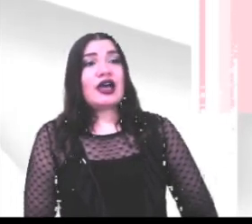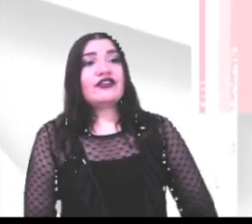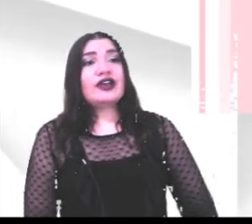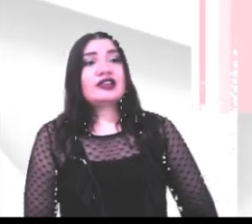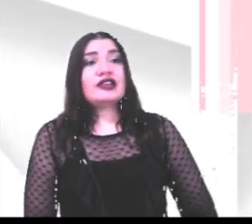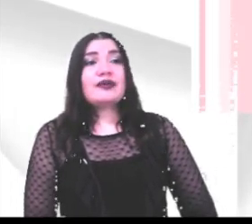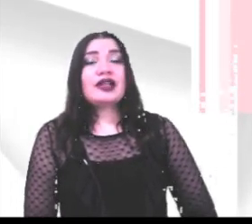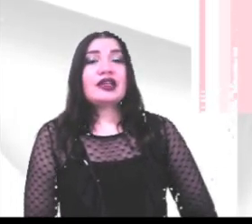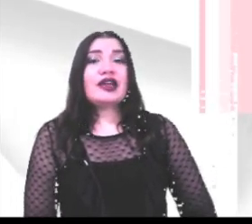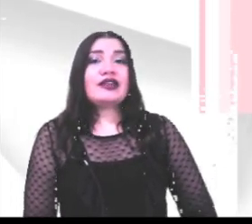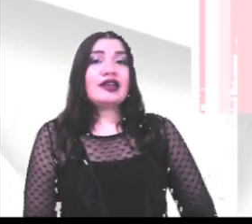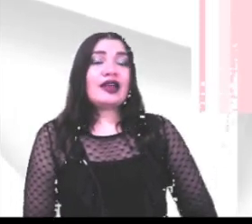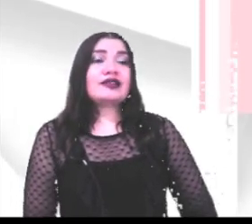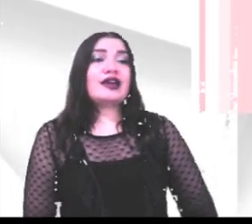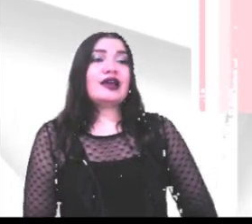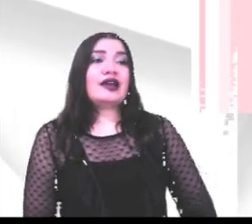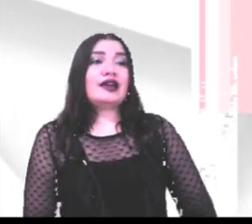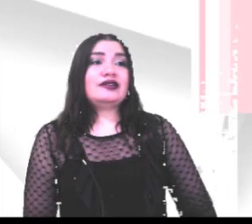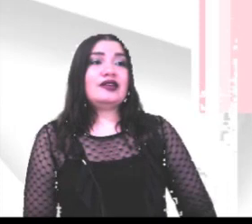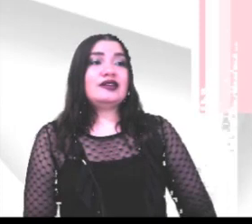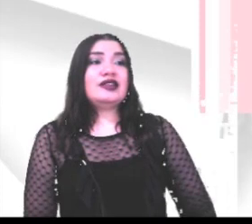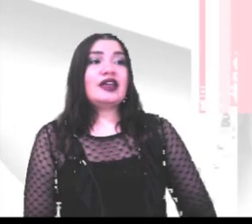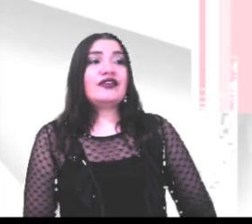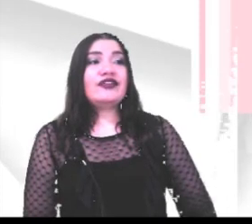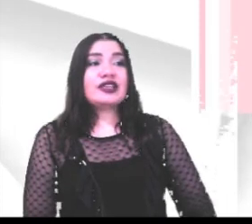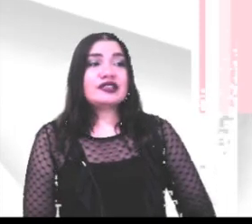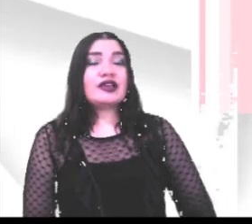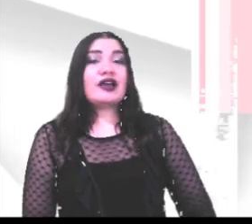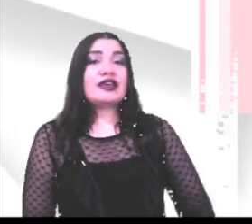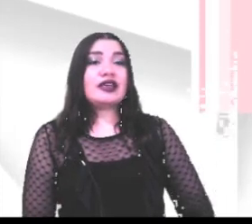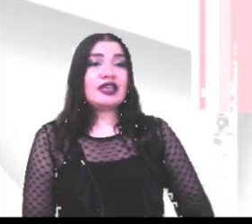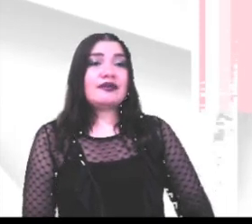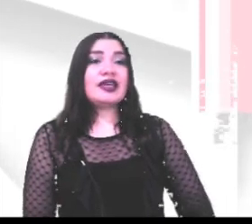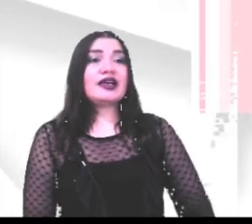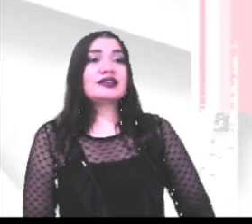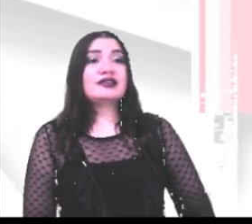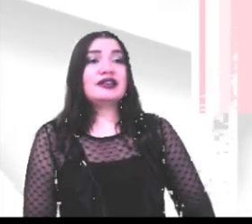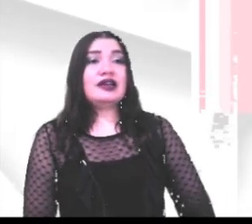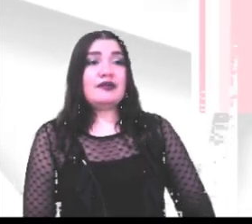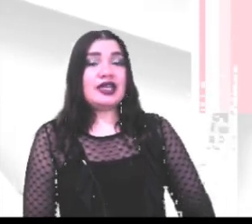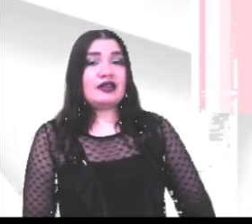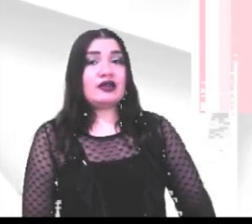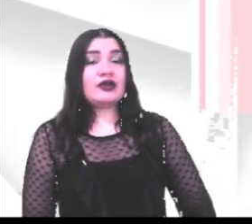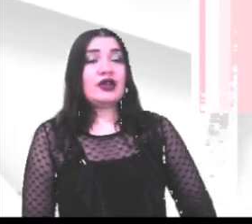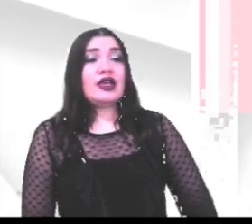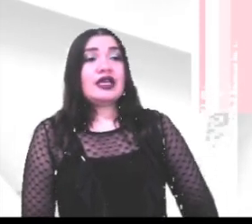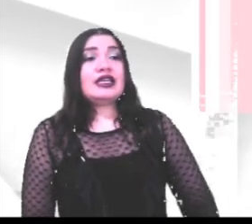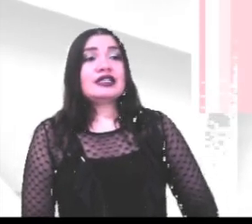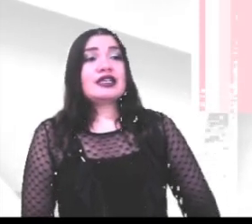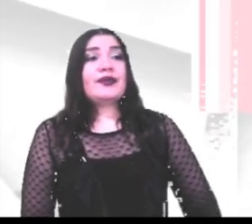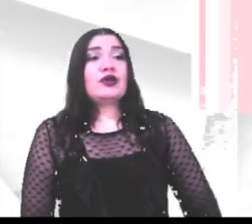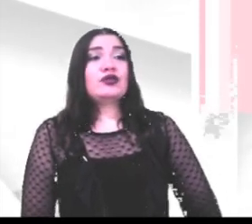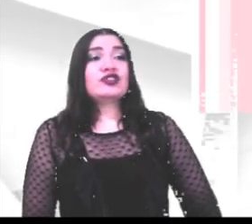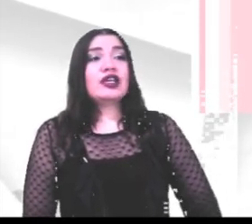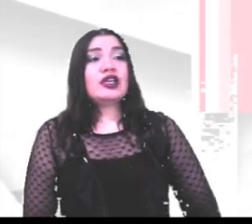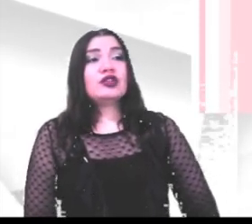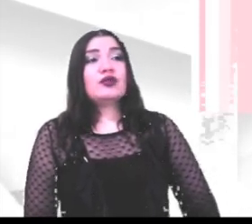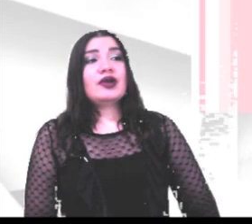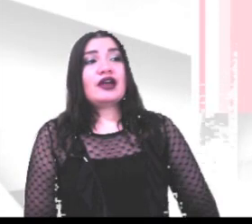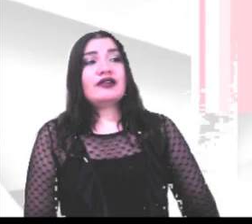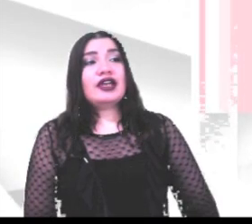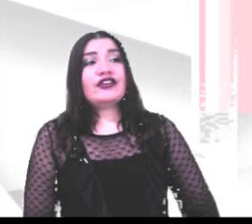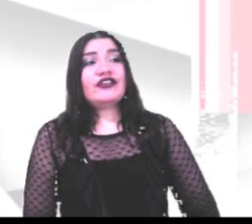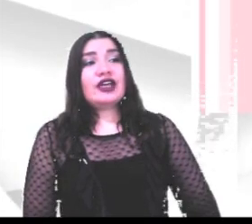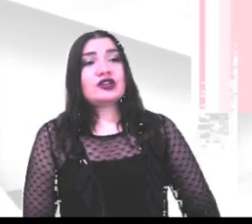afectan de manera directa a las características físicas y químicas del medio y se producen